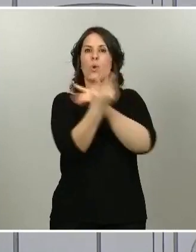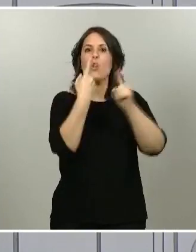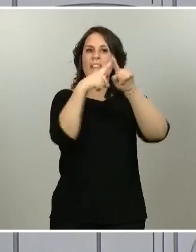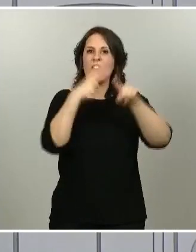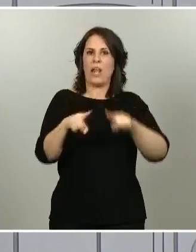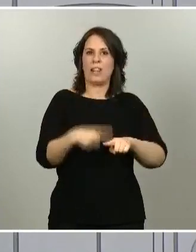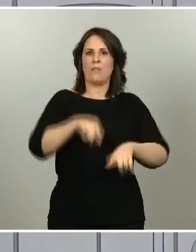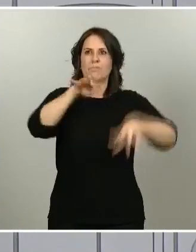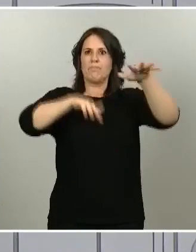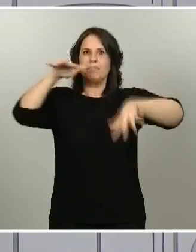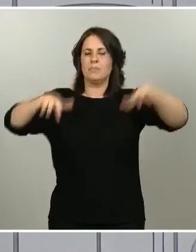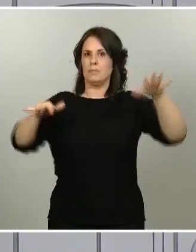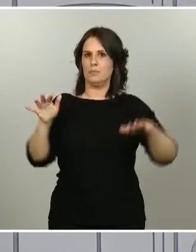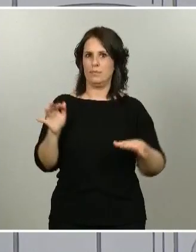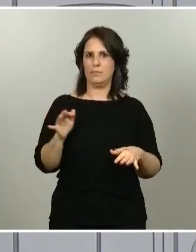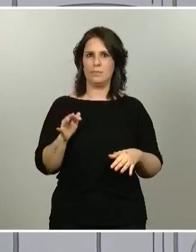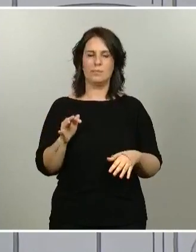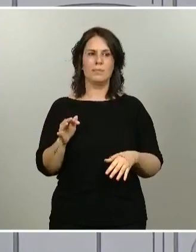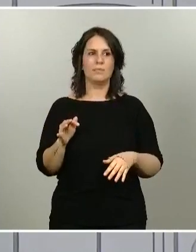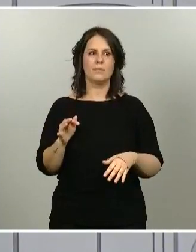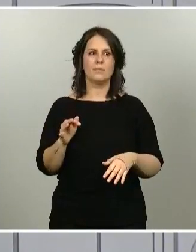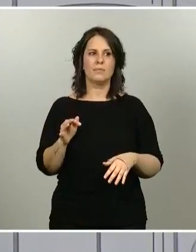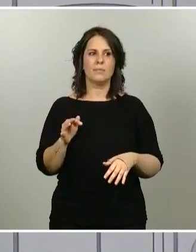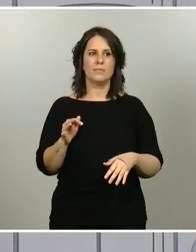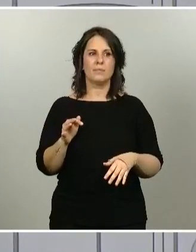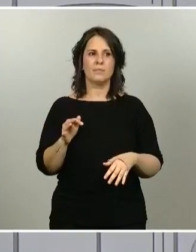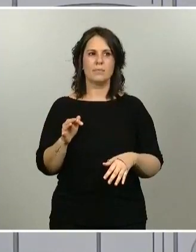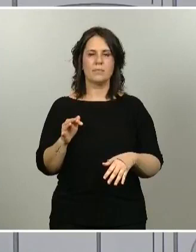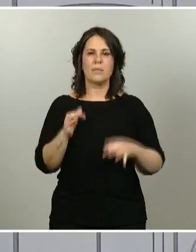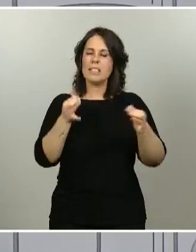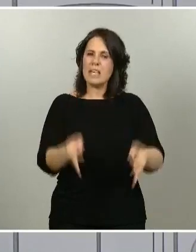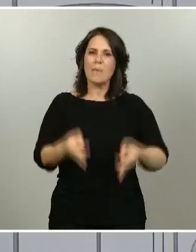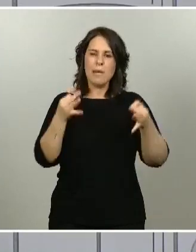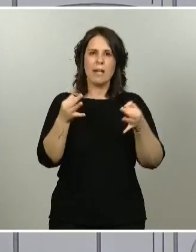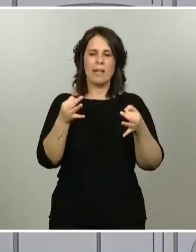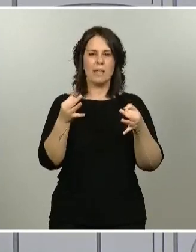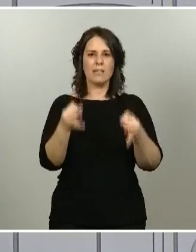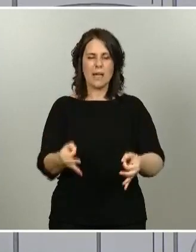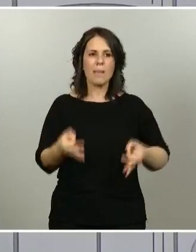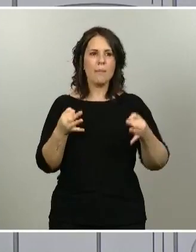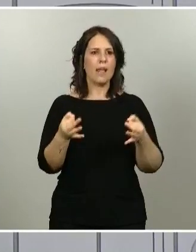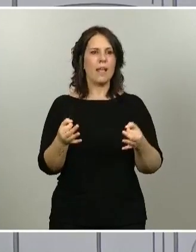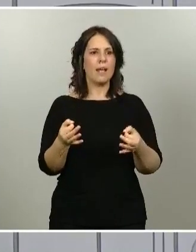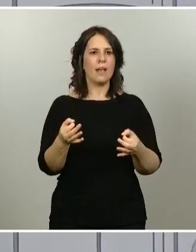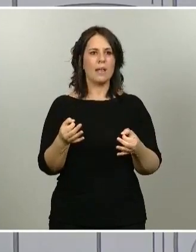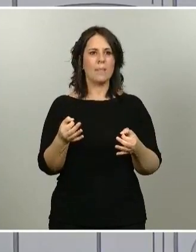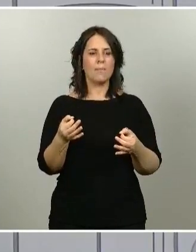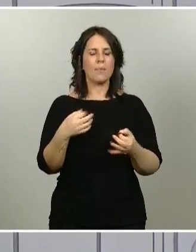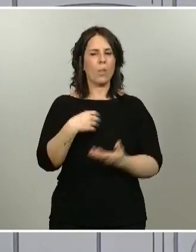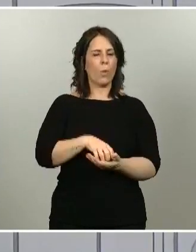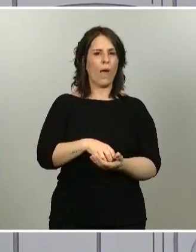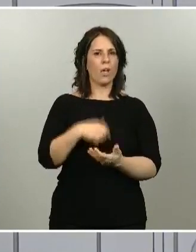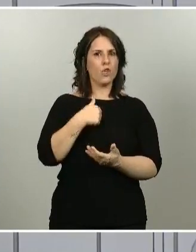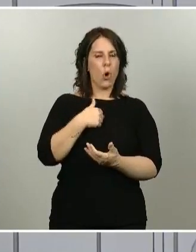principio bien. Siempre tenemos la duda de saber si lo que estamos observando es lo que realmente está